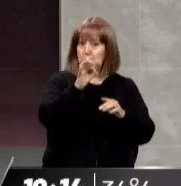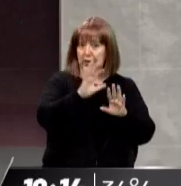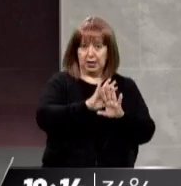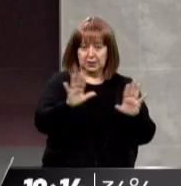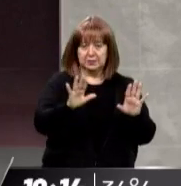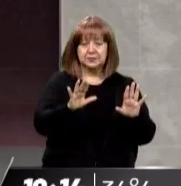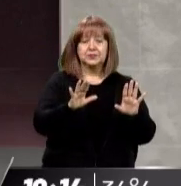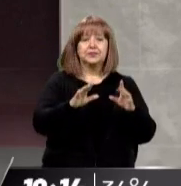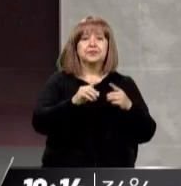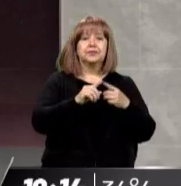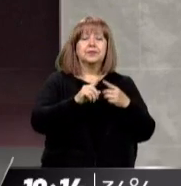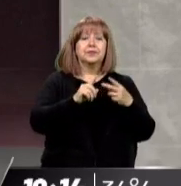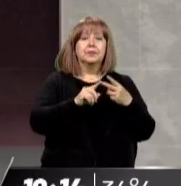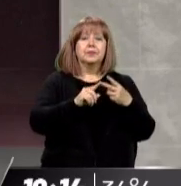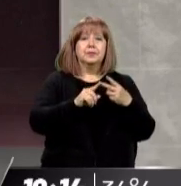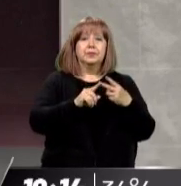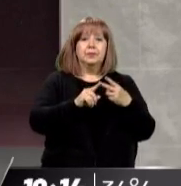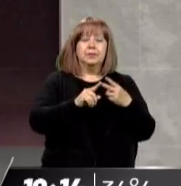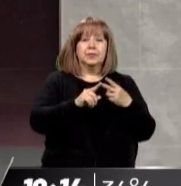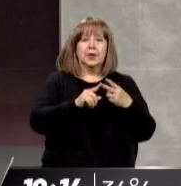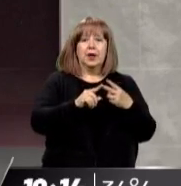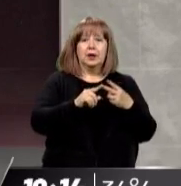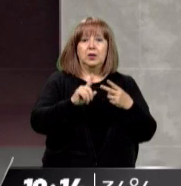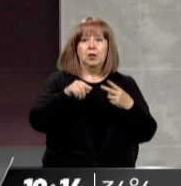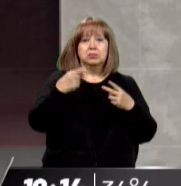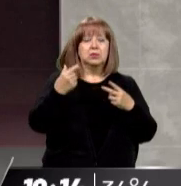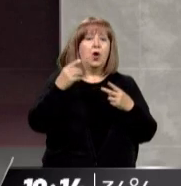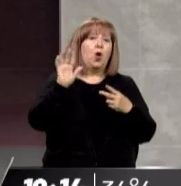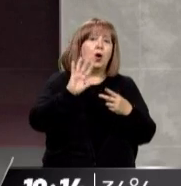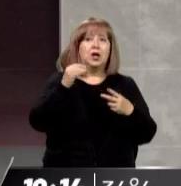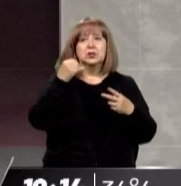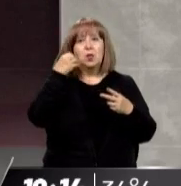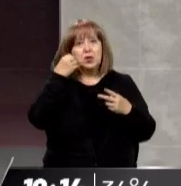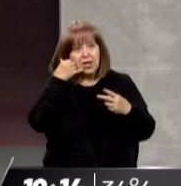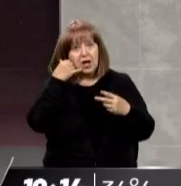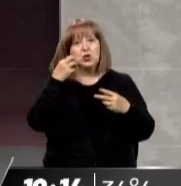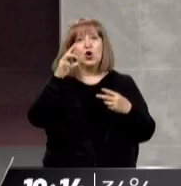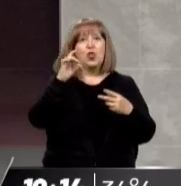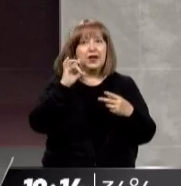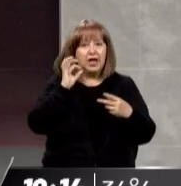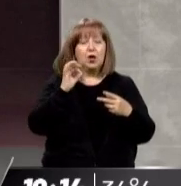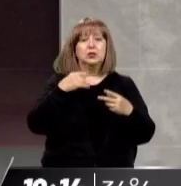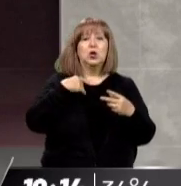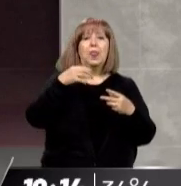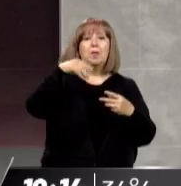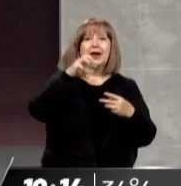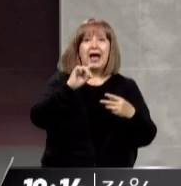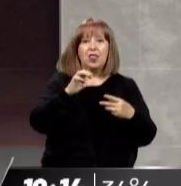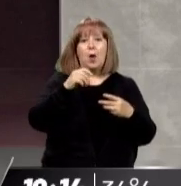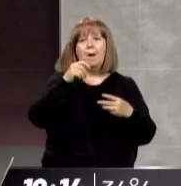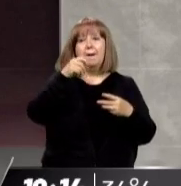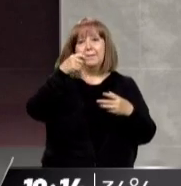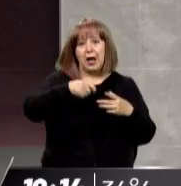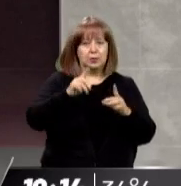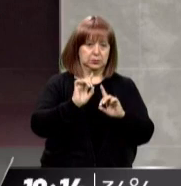que uno está consumiendo, que es esa aplicación. Nunca de un usuario a otro usuario. Hola, soy Rodrigo, te estoy llamando de Mercado Pago por tal cosa.